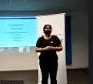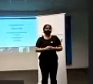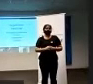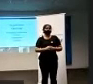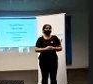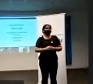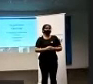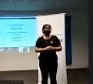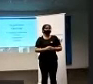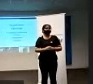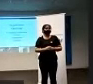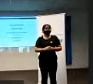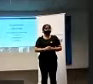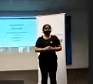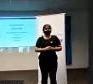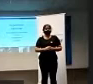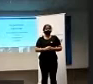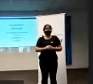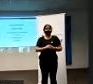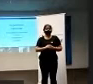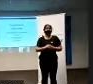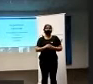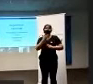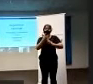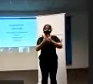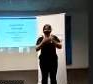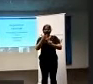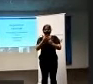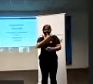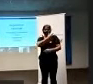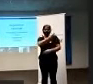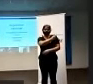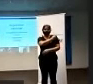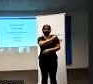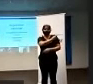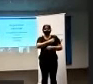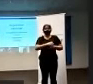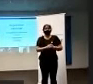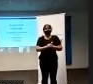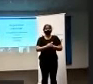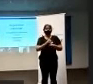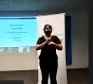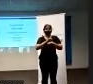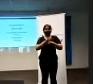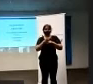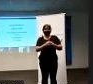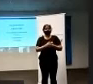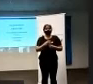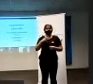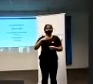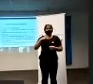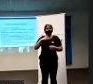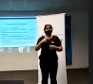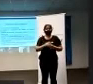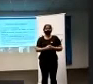Ahora pasemos a hablar de las vacunas virus inactivas. Tenemos aquí 3, que es la Sinovac, la Sinopharm y la Covaxin.